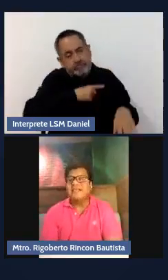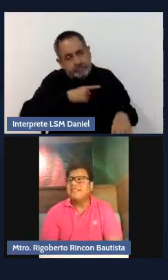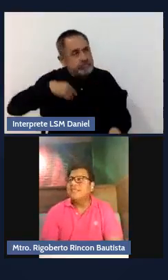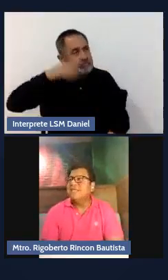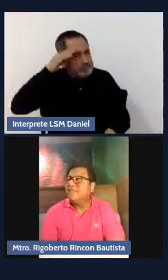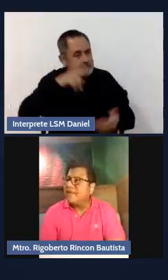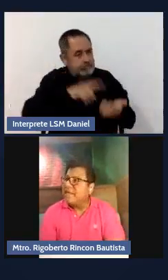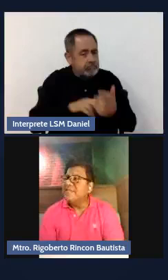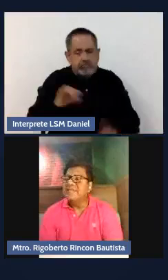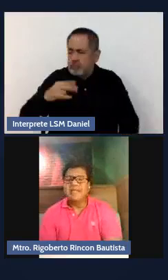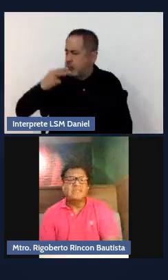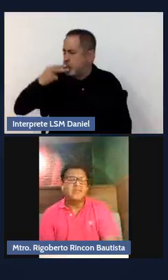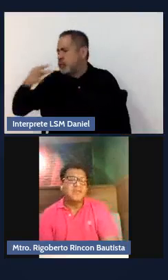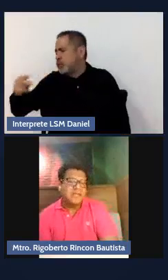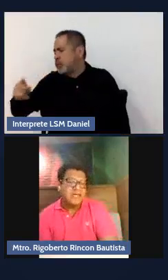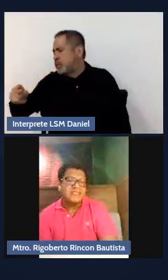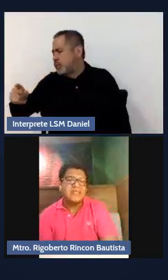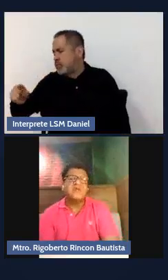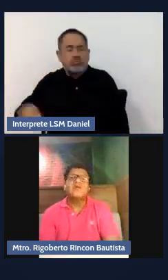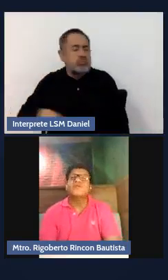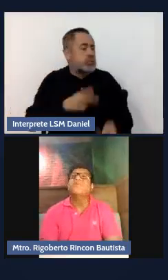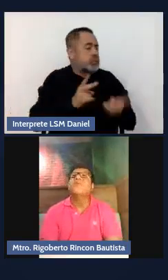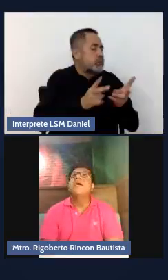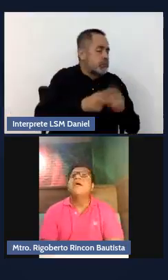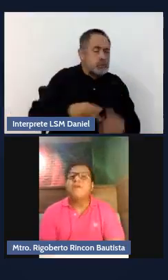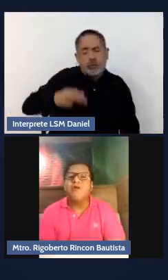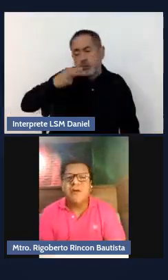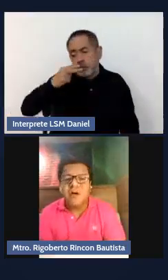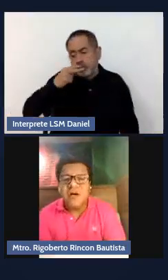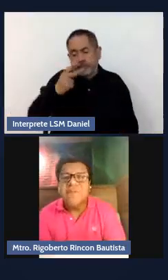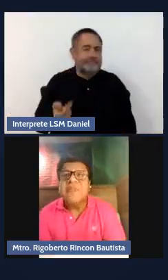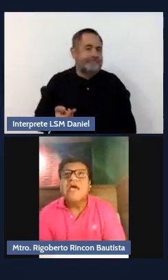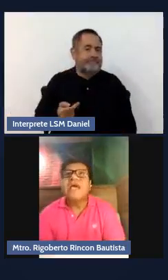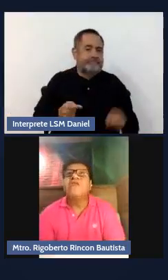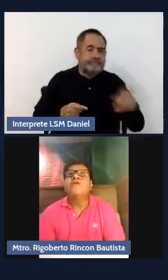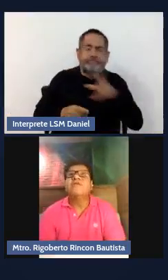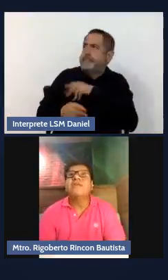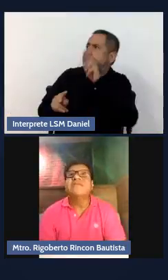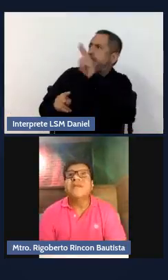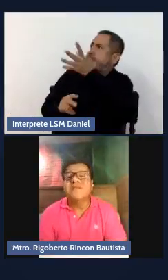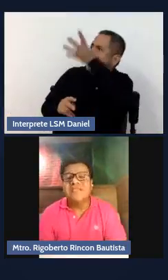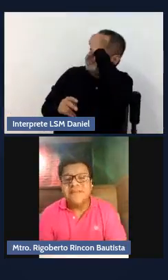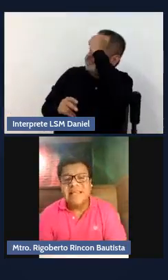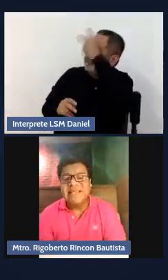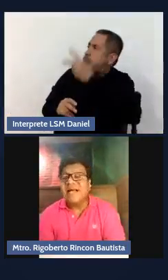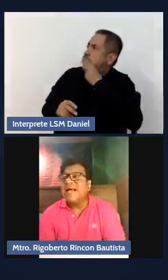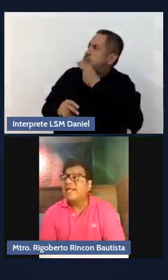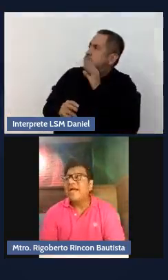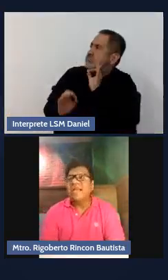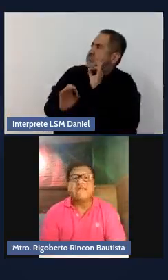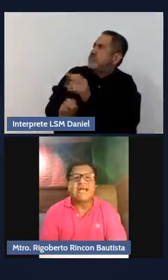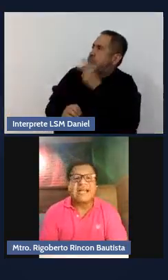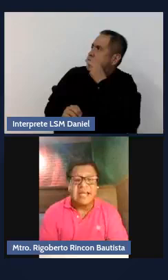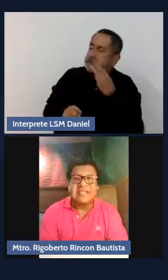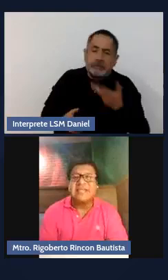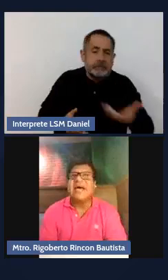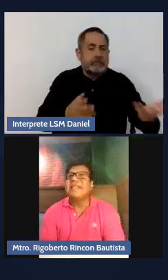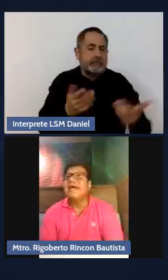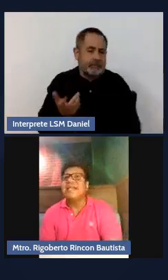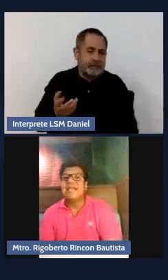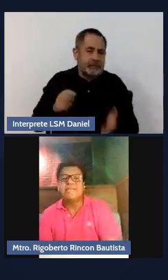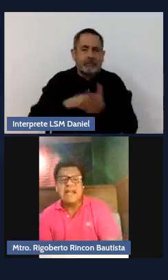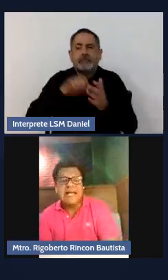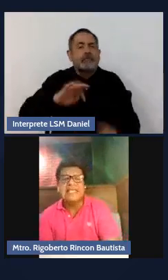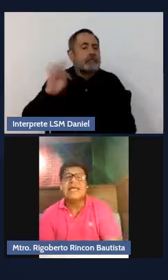debería ser esto, debería ser lo otro, pero a lo mejor en nuestra vida diaria, en una carne asada, en la